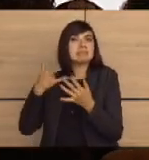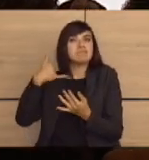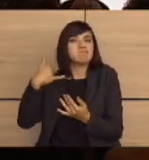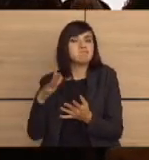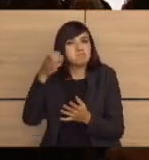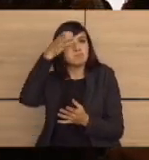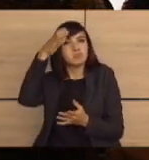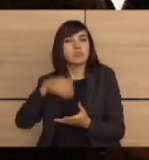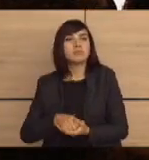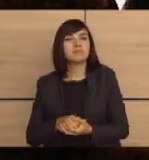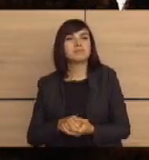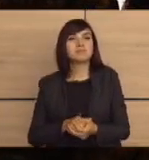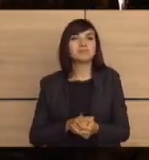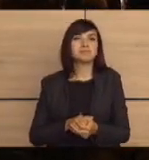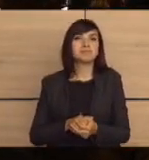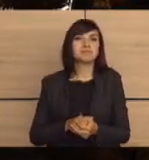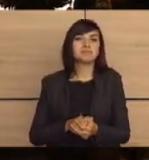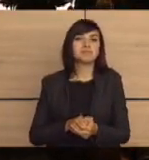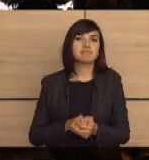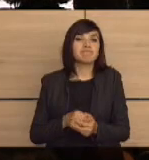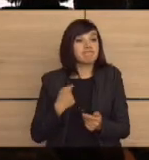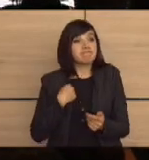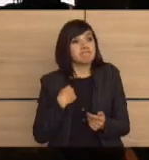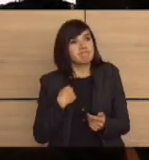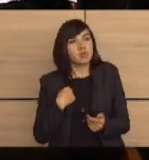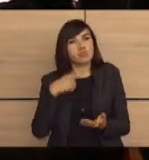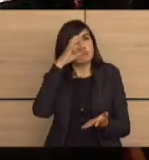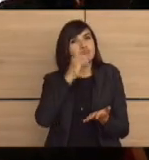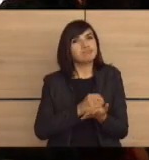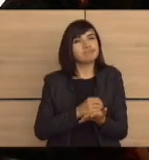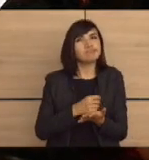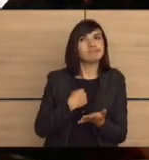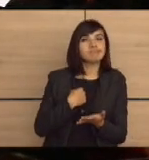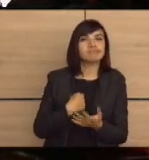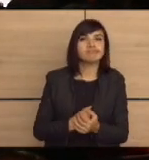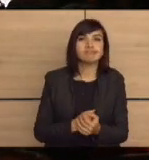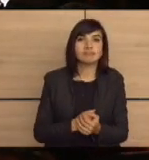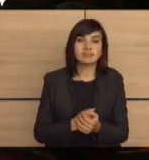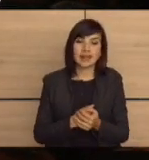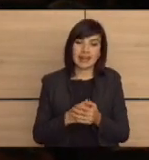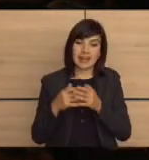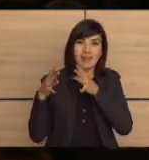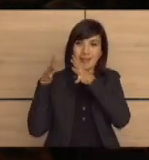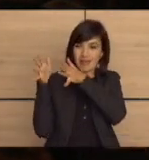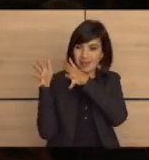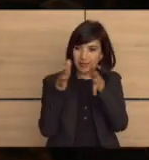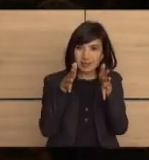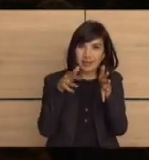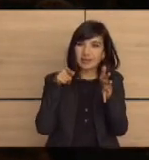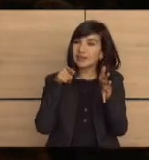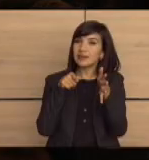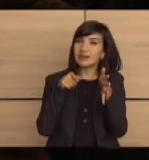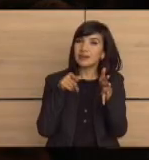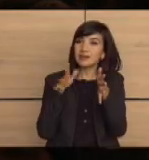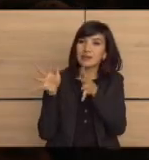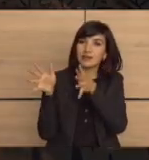Yo diría que el qué enseñar está enfocado fundamentalmente a